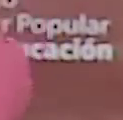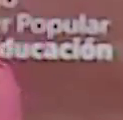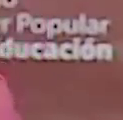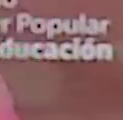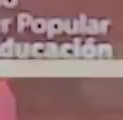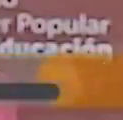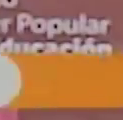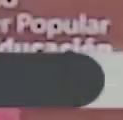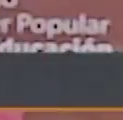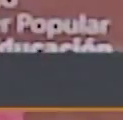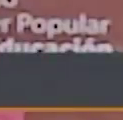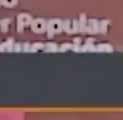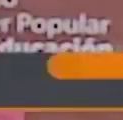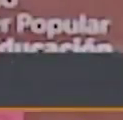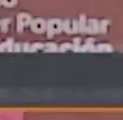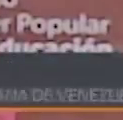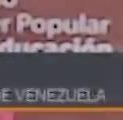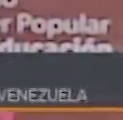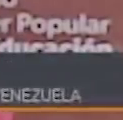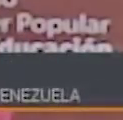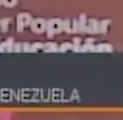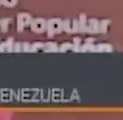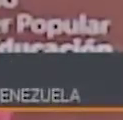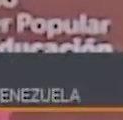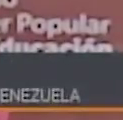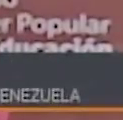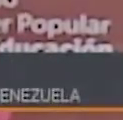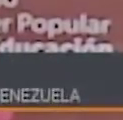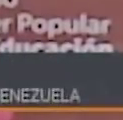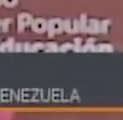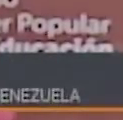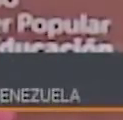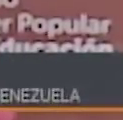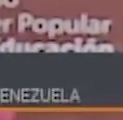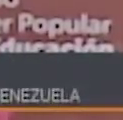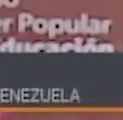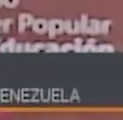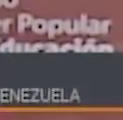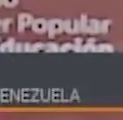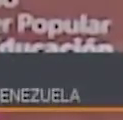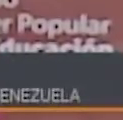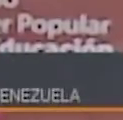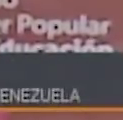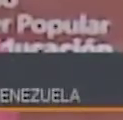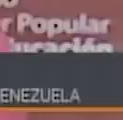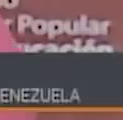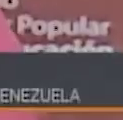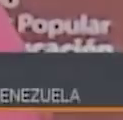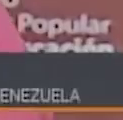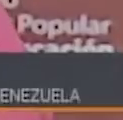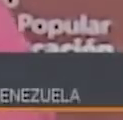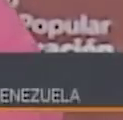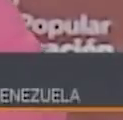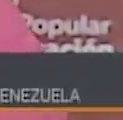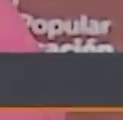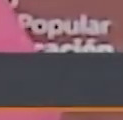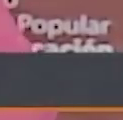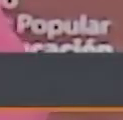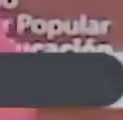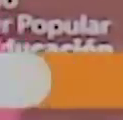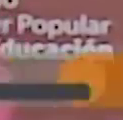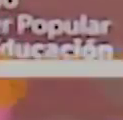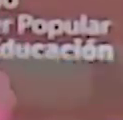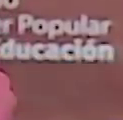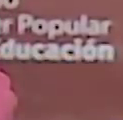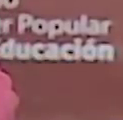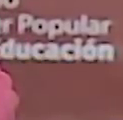las dificultades se hace futuro y se hace esperanza para nuestra patria. Cuando el ministro